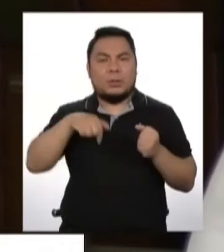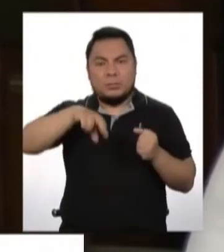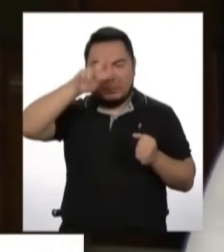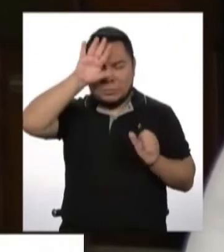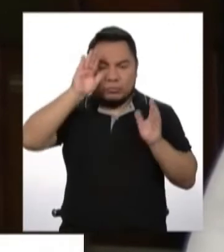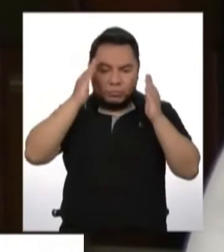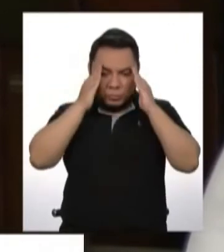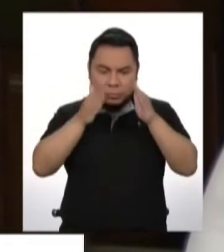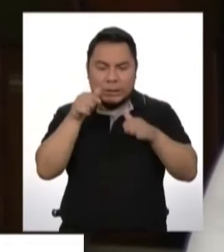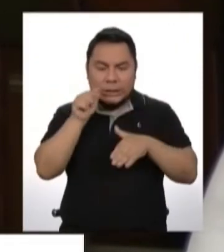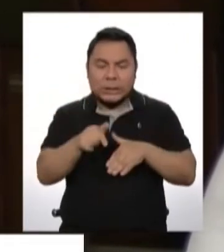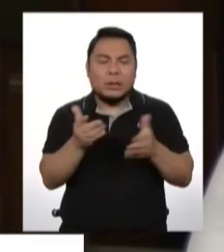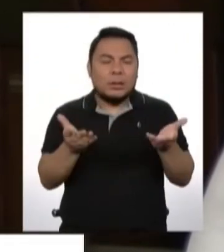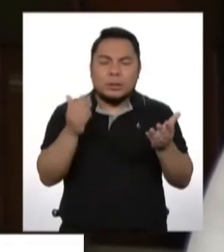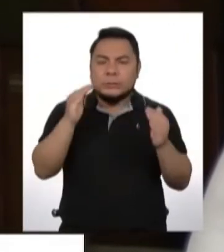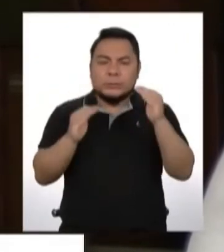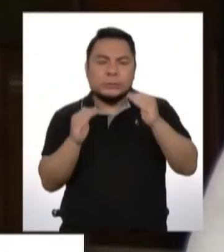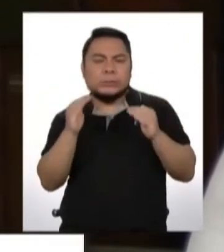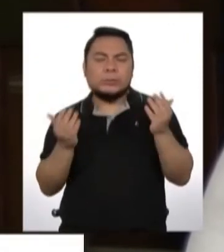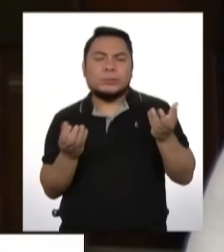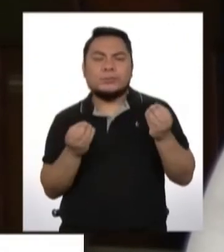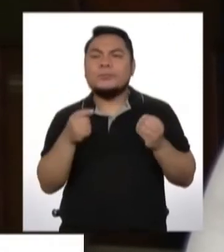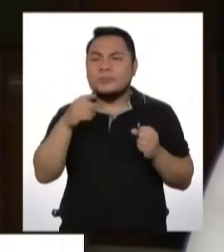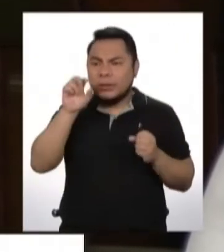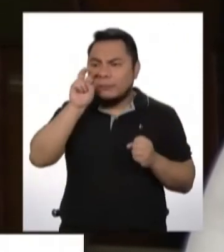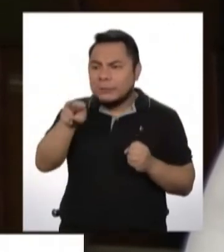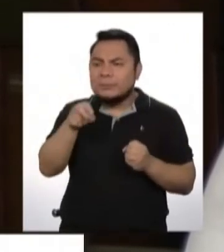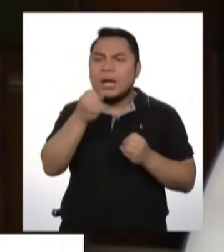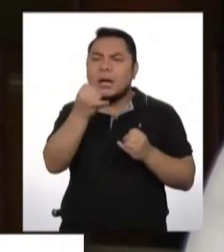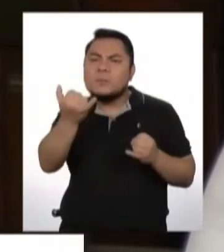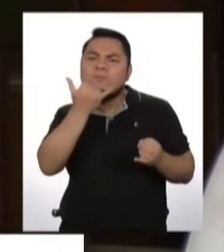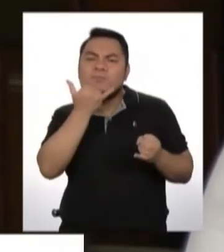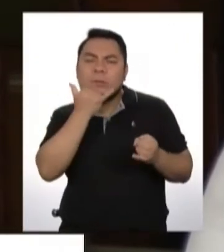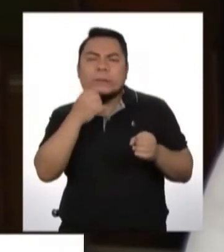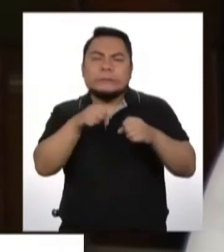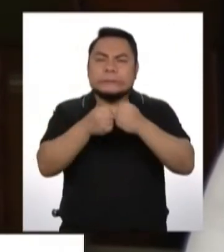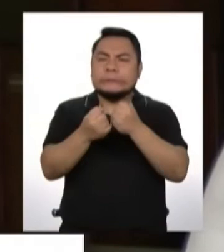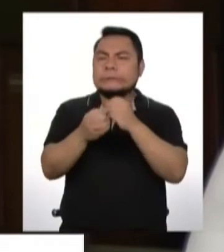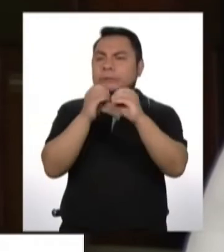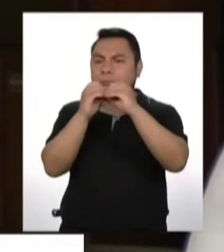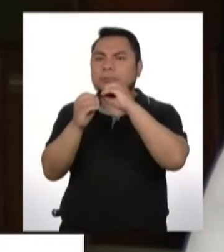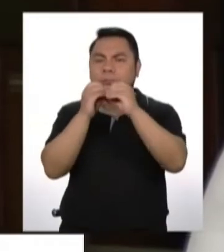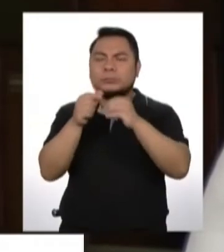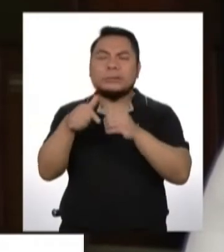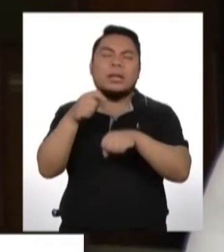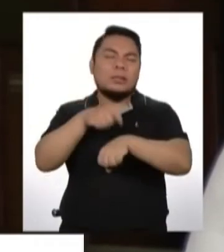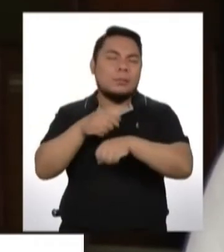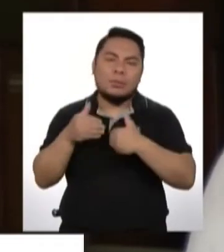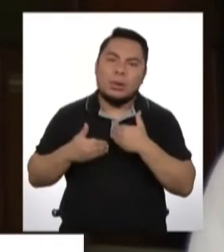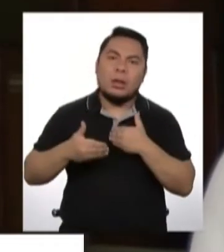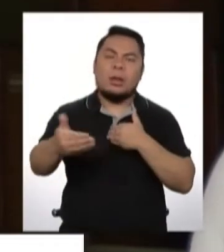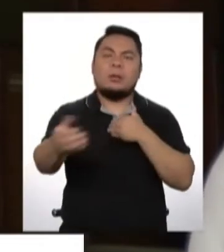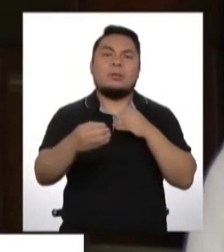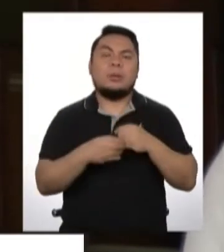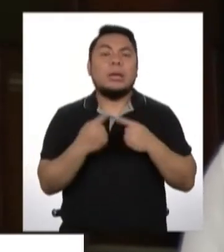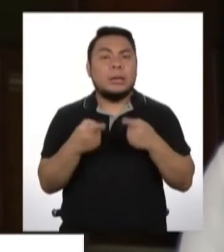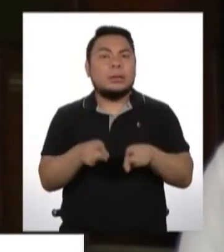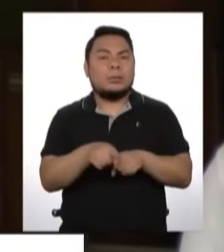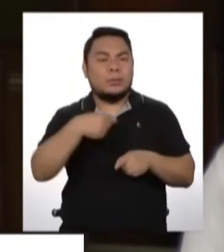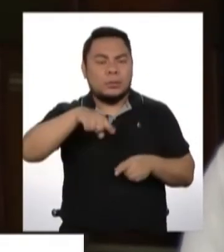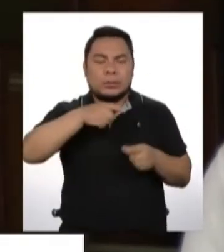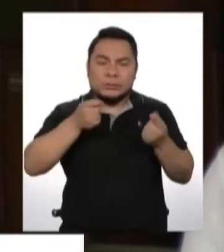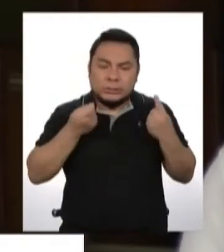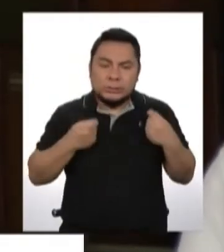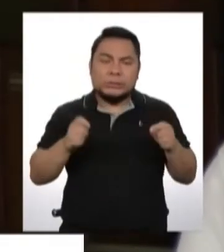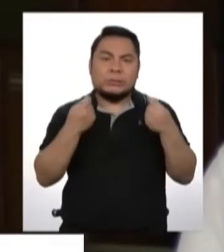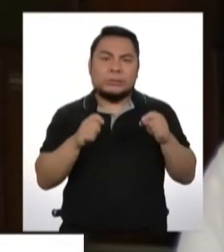ha manifestado que tiene fracturas estructurales de largo tiempo, estamos logrando, con el esfuerzo